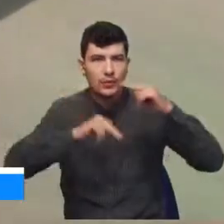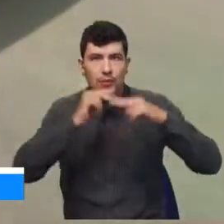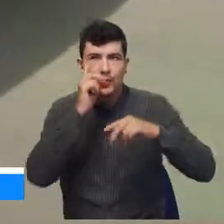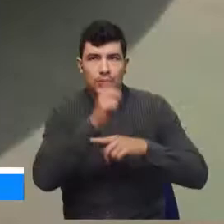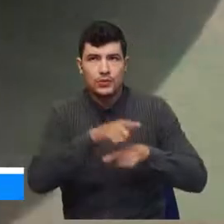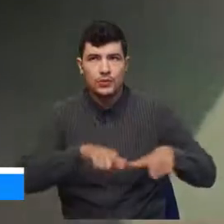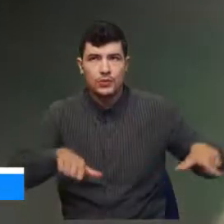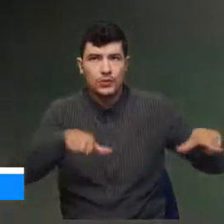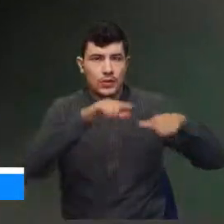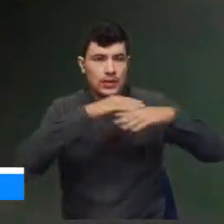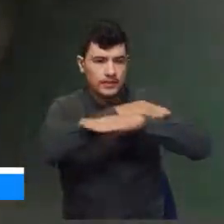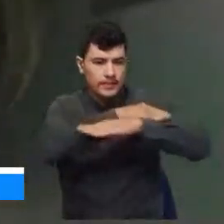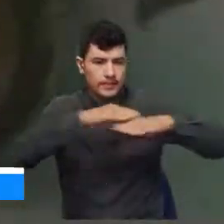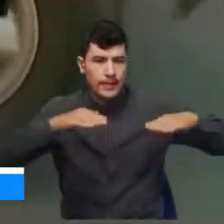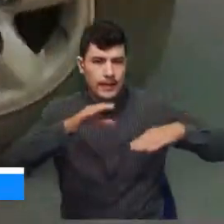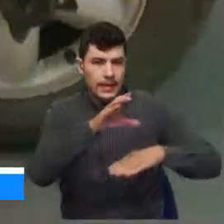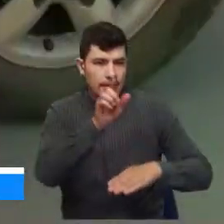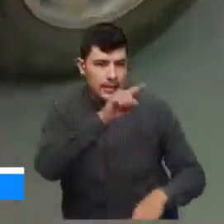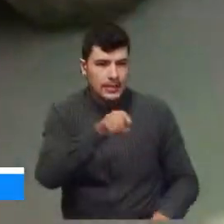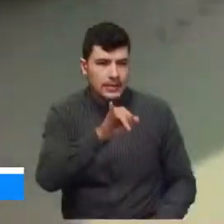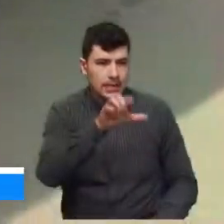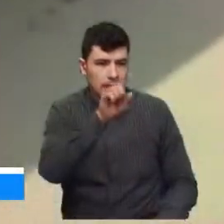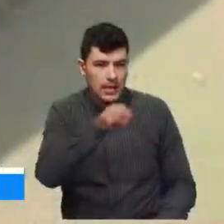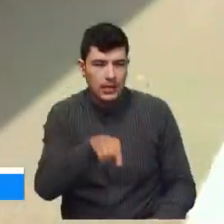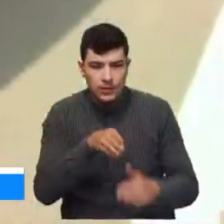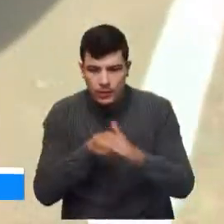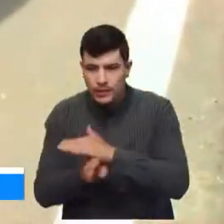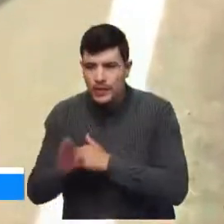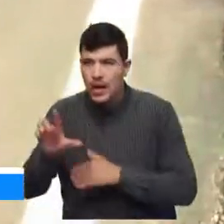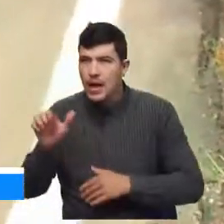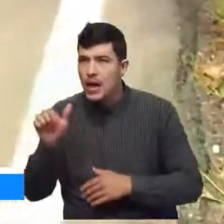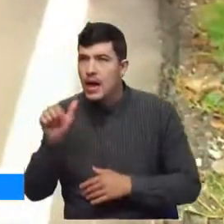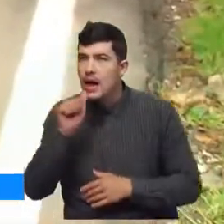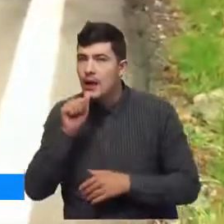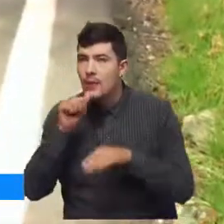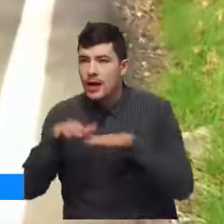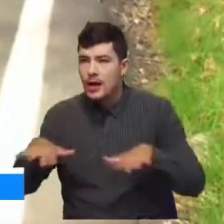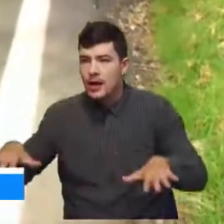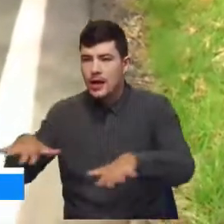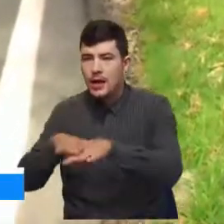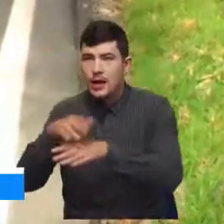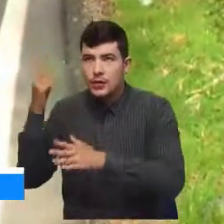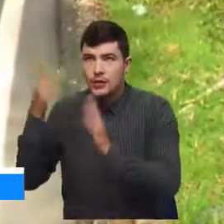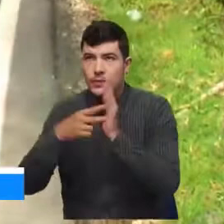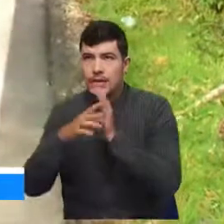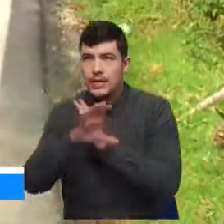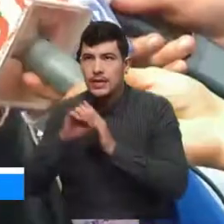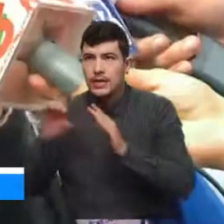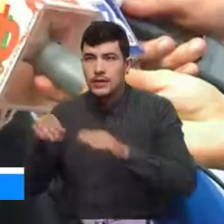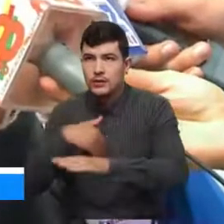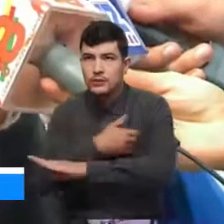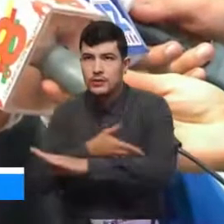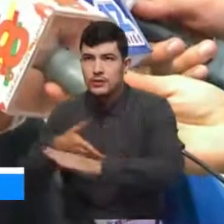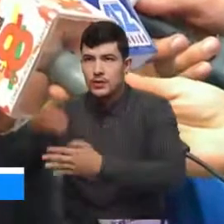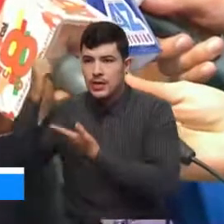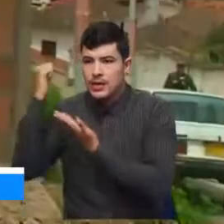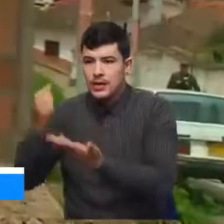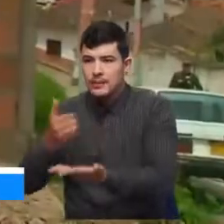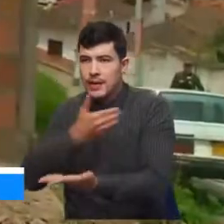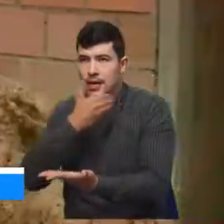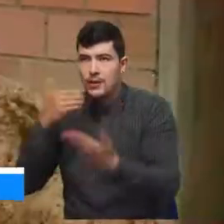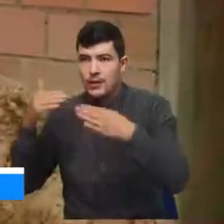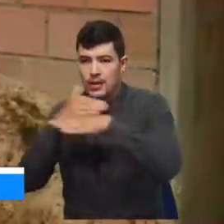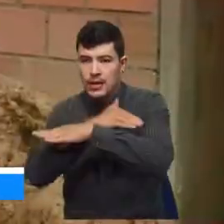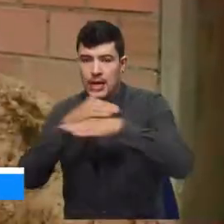tramo hacia decirlo hacia la laguna una inversión de 2 mil 500 millones donde se mejoró el tránsito